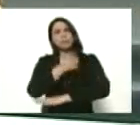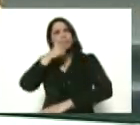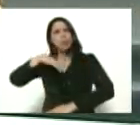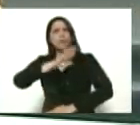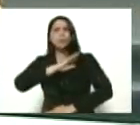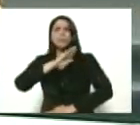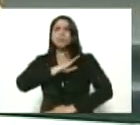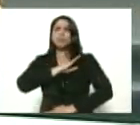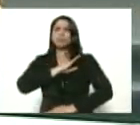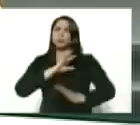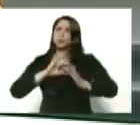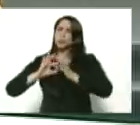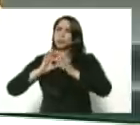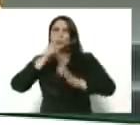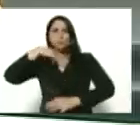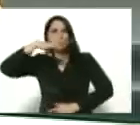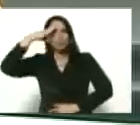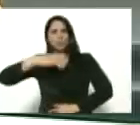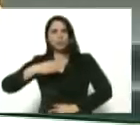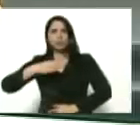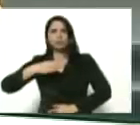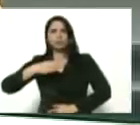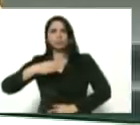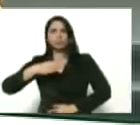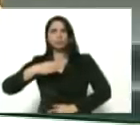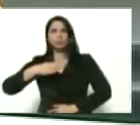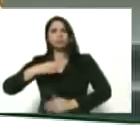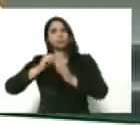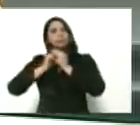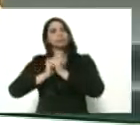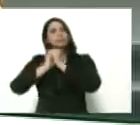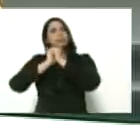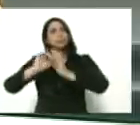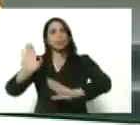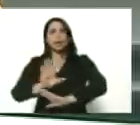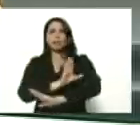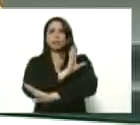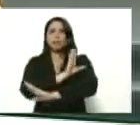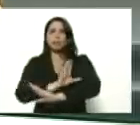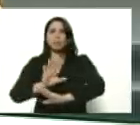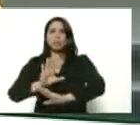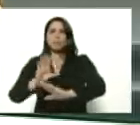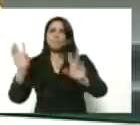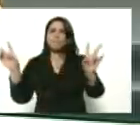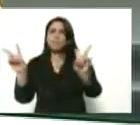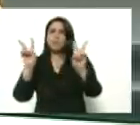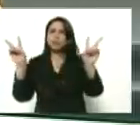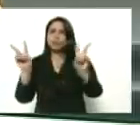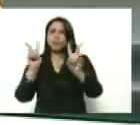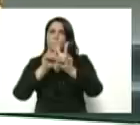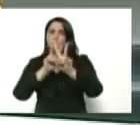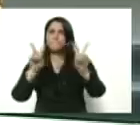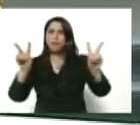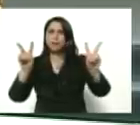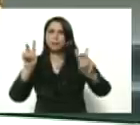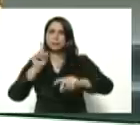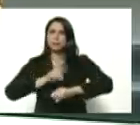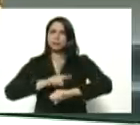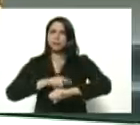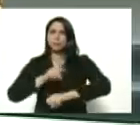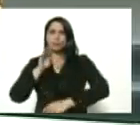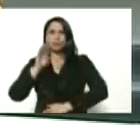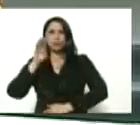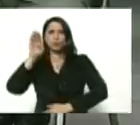mío, Unión Cívico-Militar, alabaremos y cantaremos la victoria de la paz y los tiempos